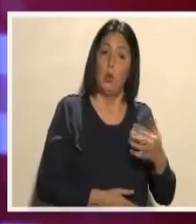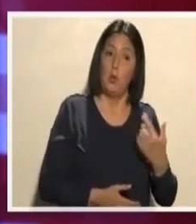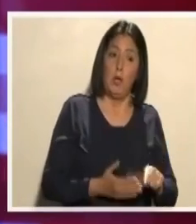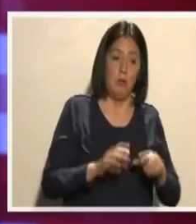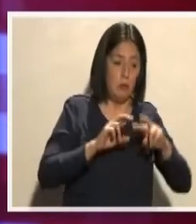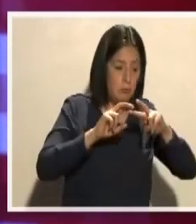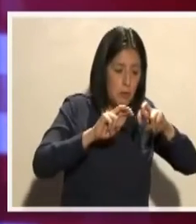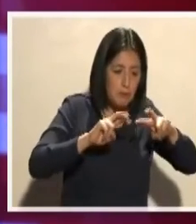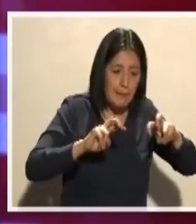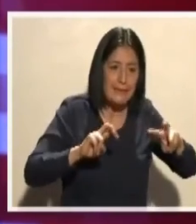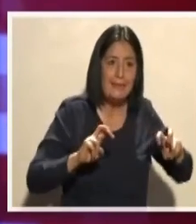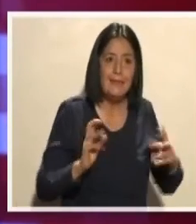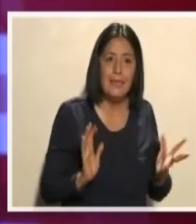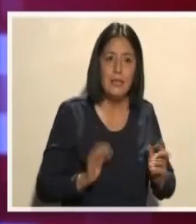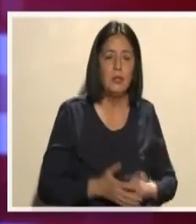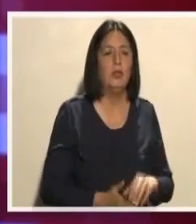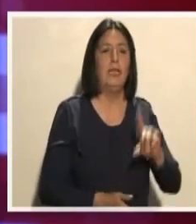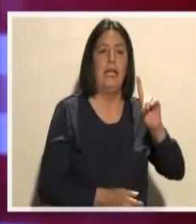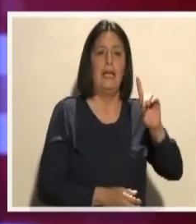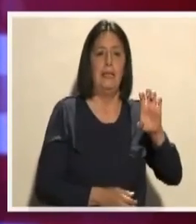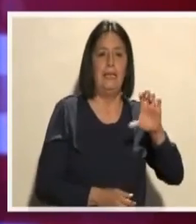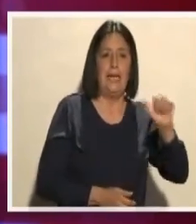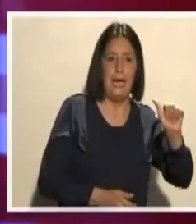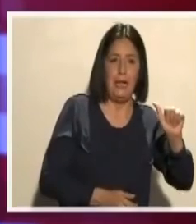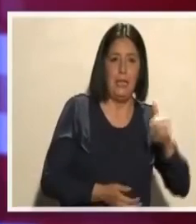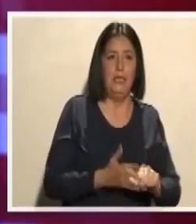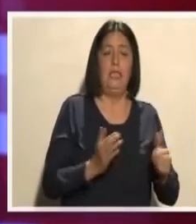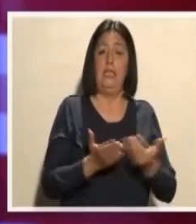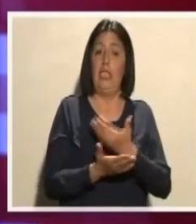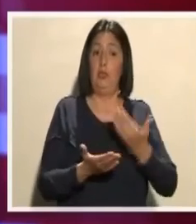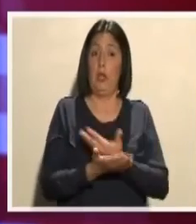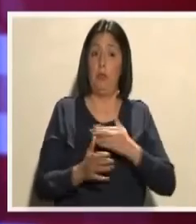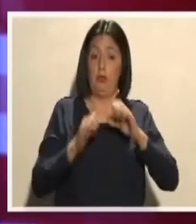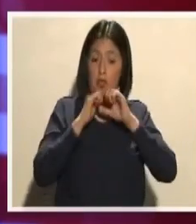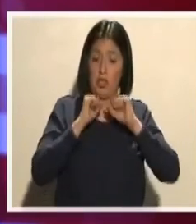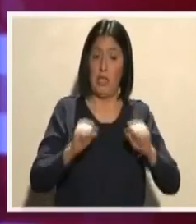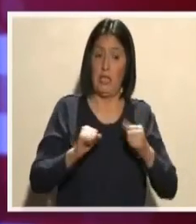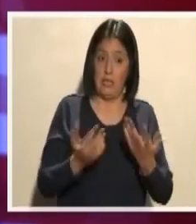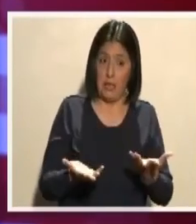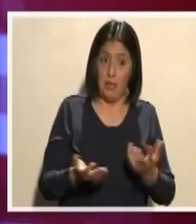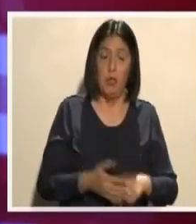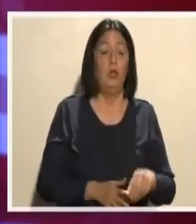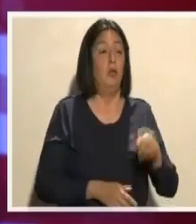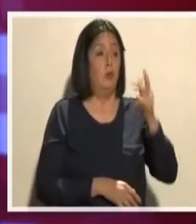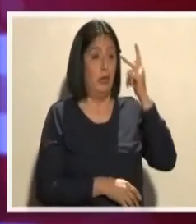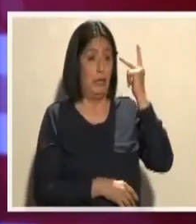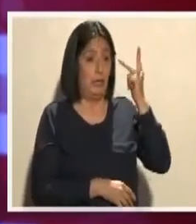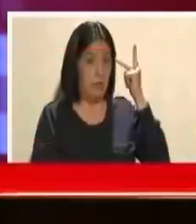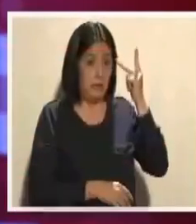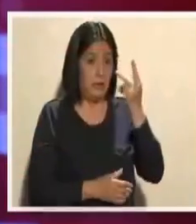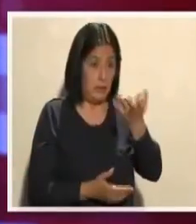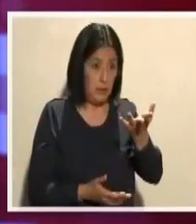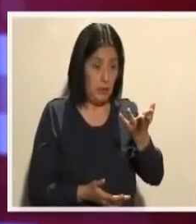una investigación de la DEA y que el nuevo secretario con que Keiko Fujimori